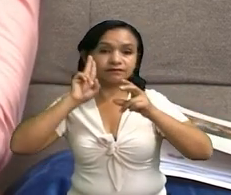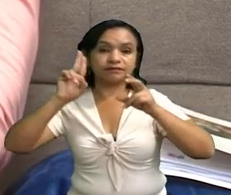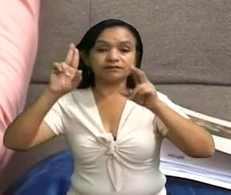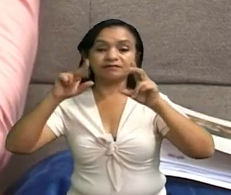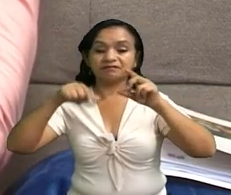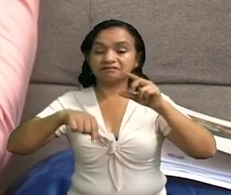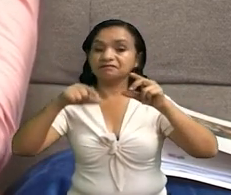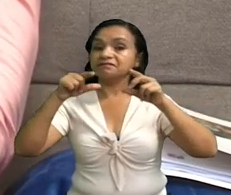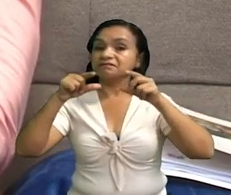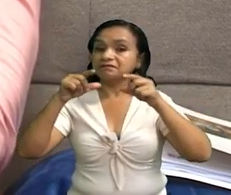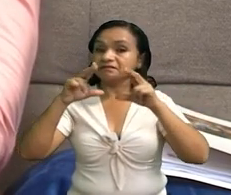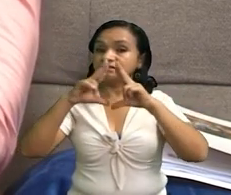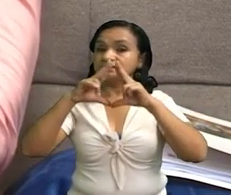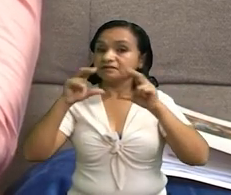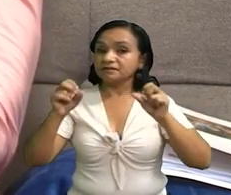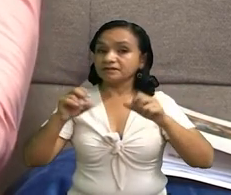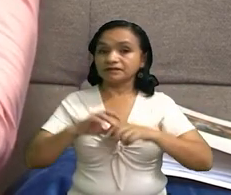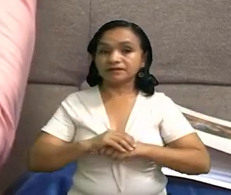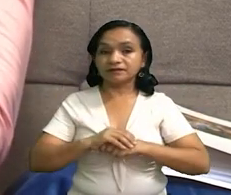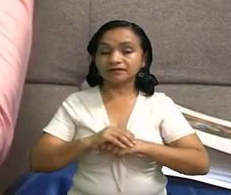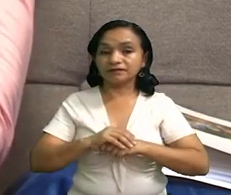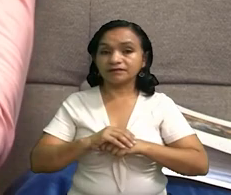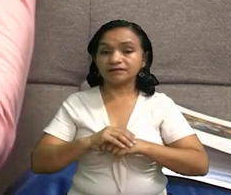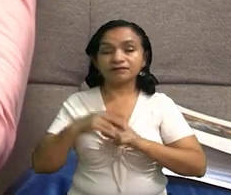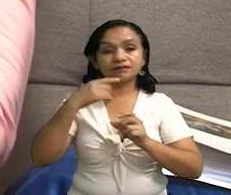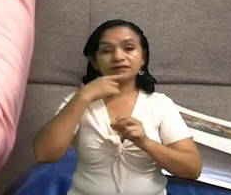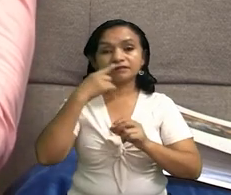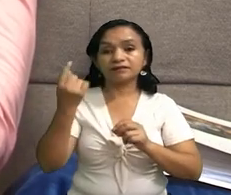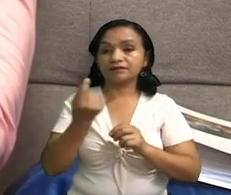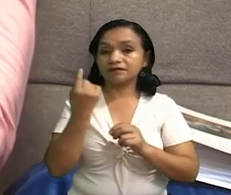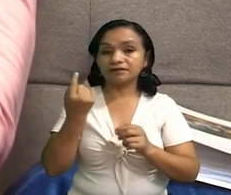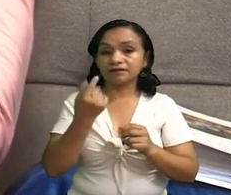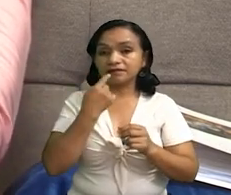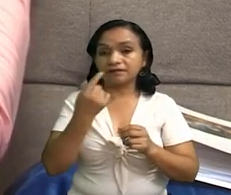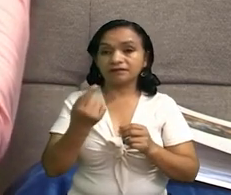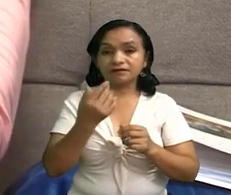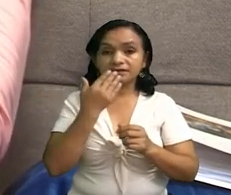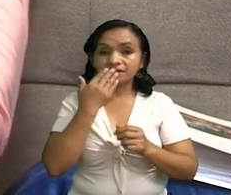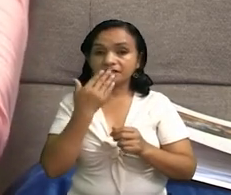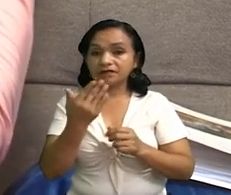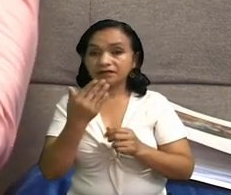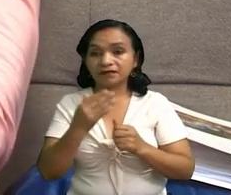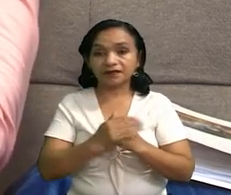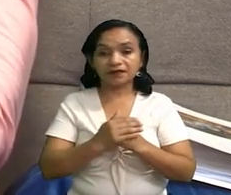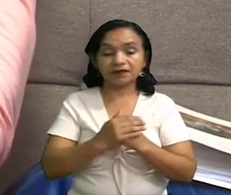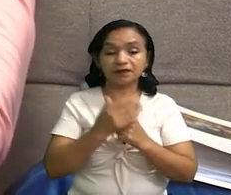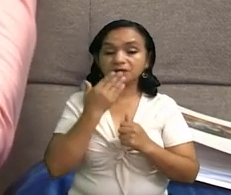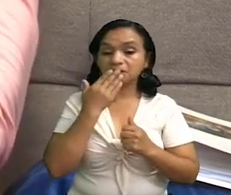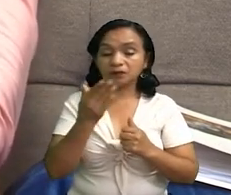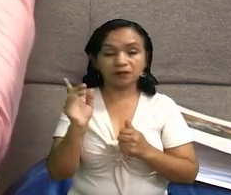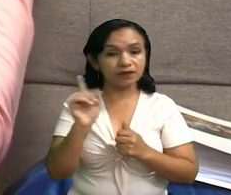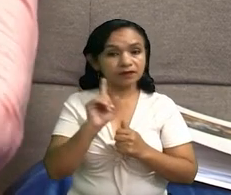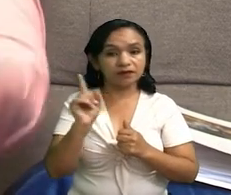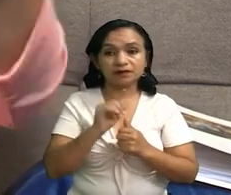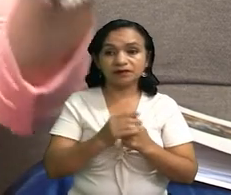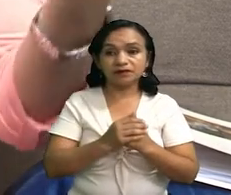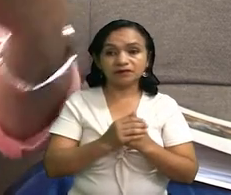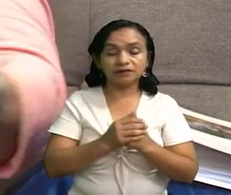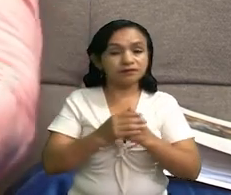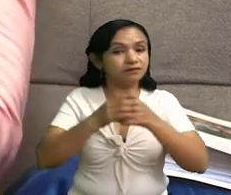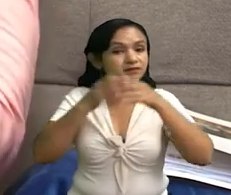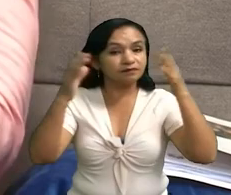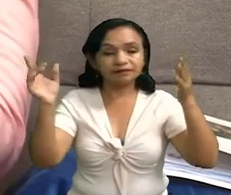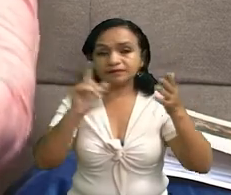porque ahora no es suficiente decir que sos bueno, o que somos buenos, o que somos